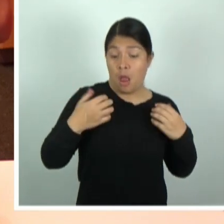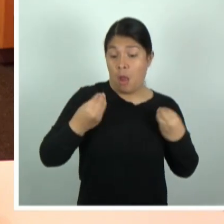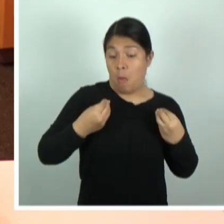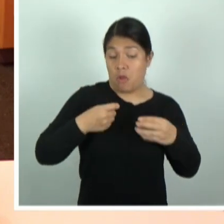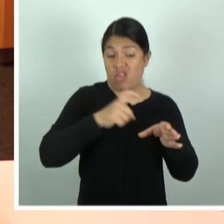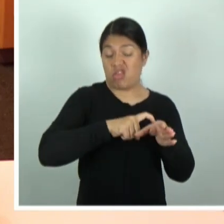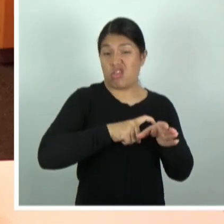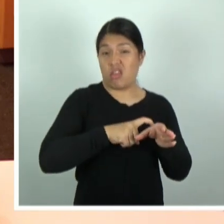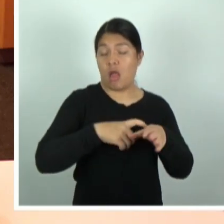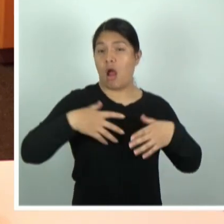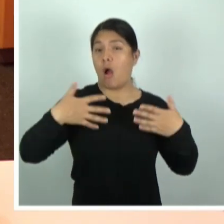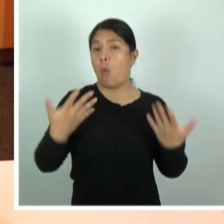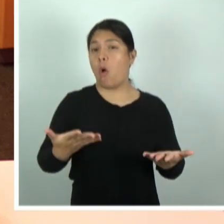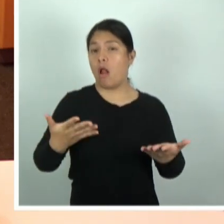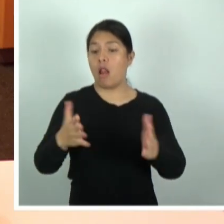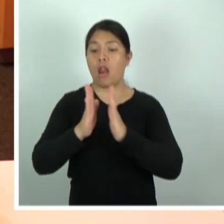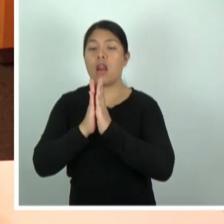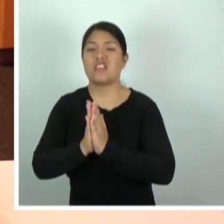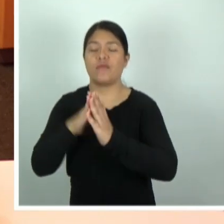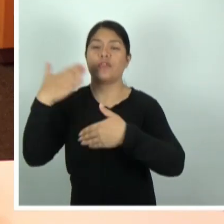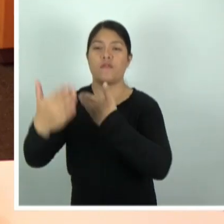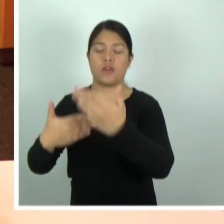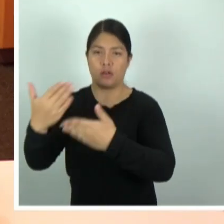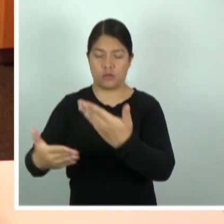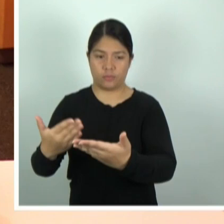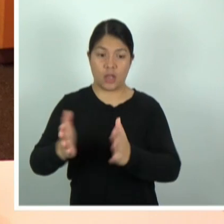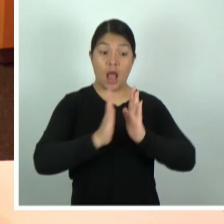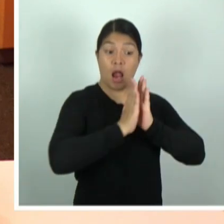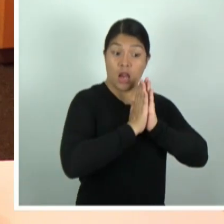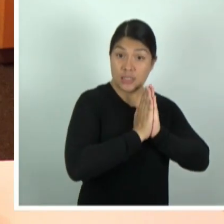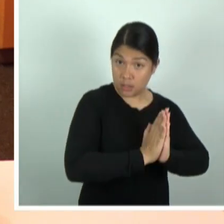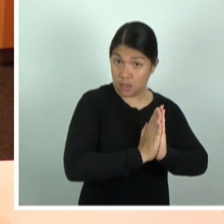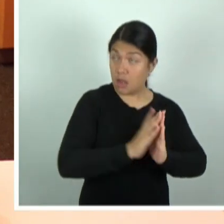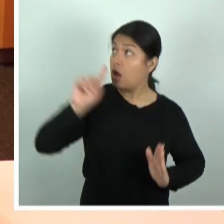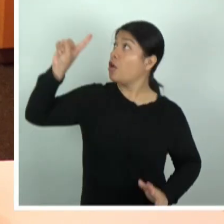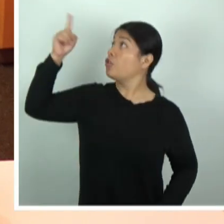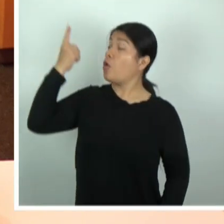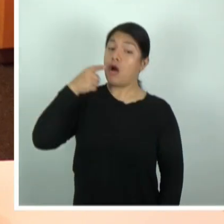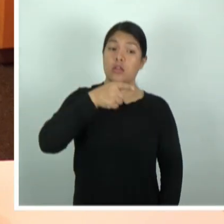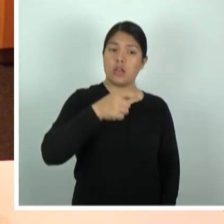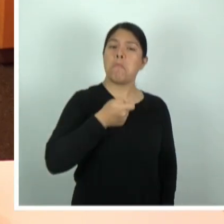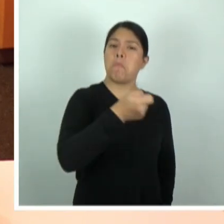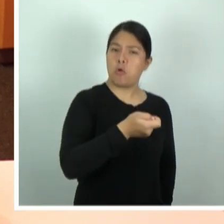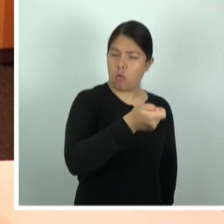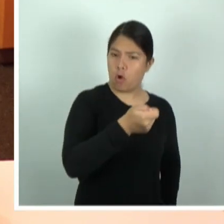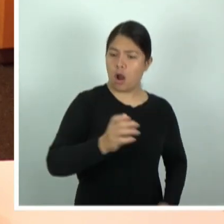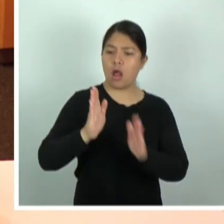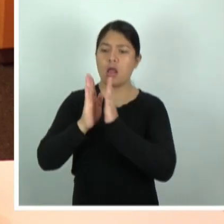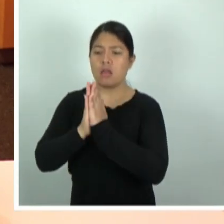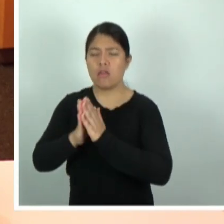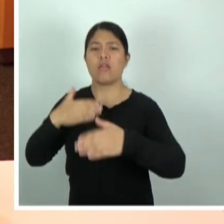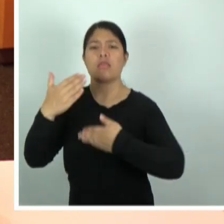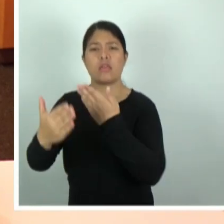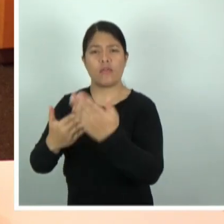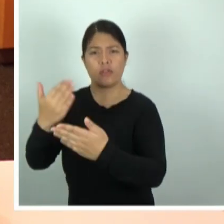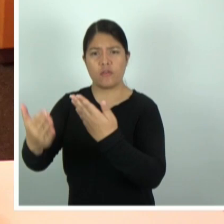llama santificación. Santidad es lo que Dios provoca en ti y santificación es lo que